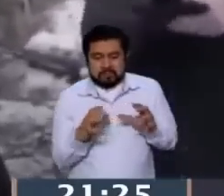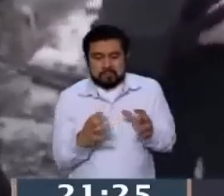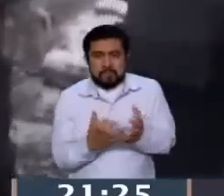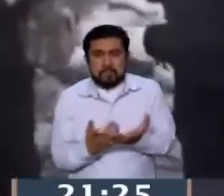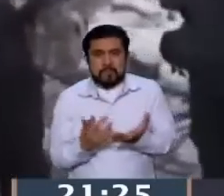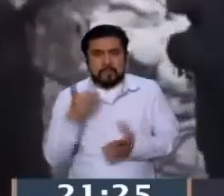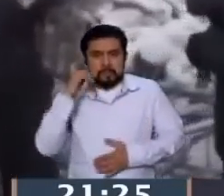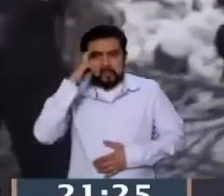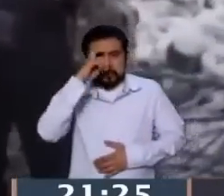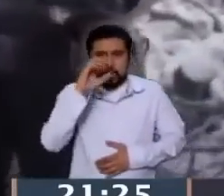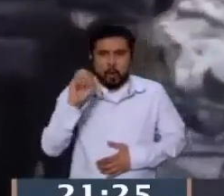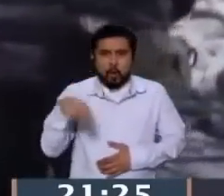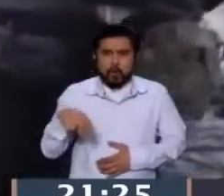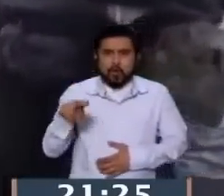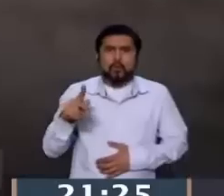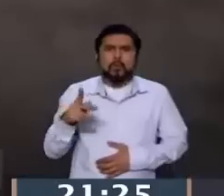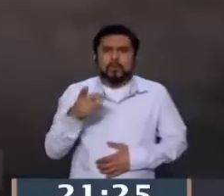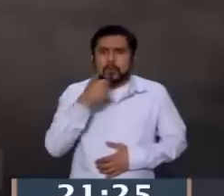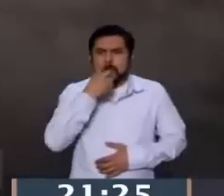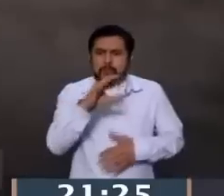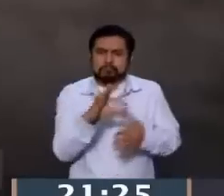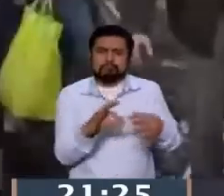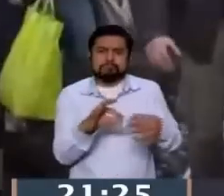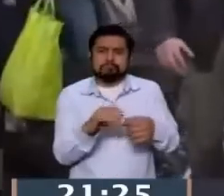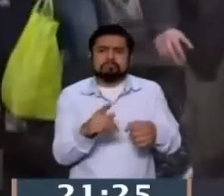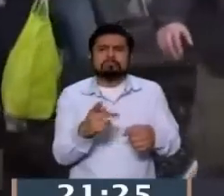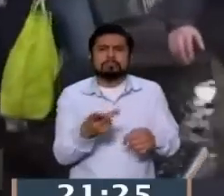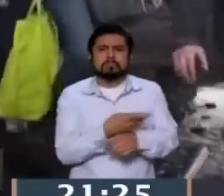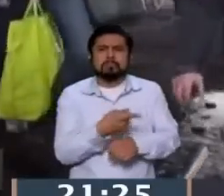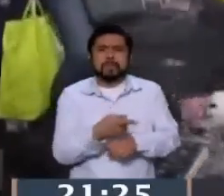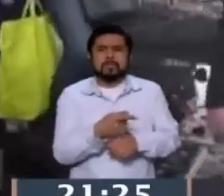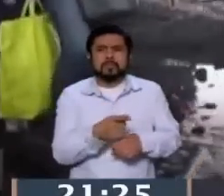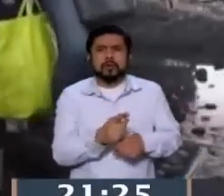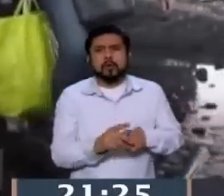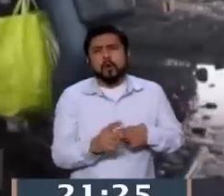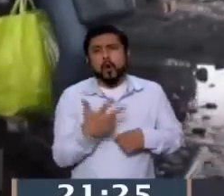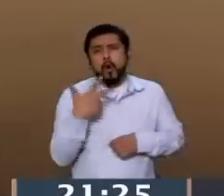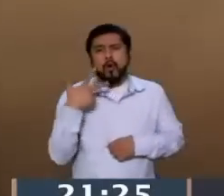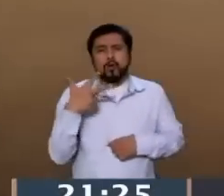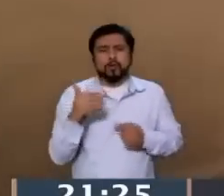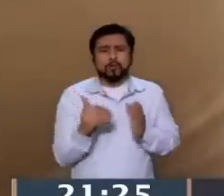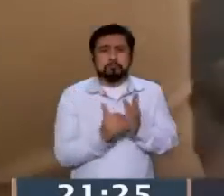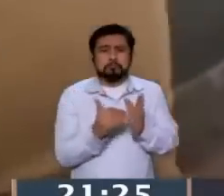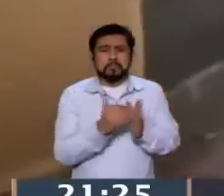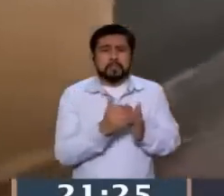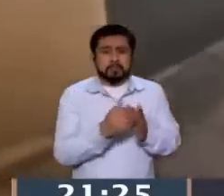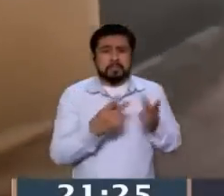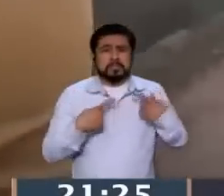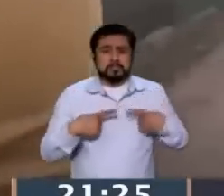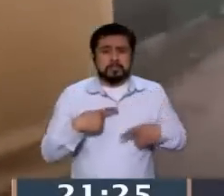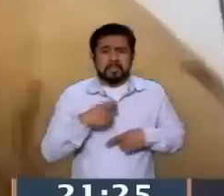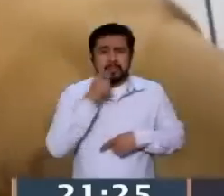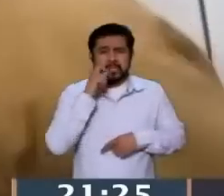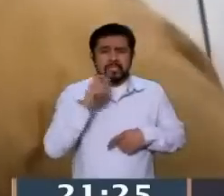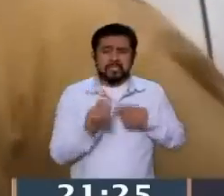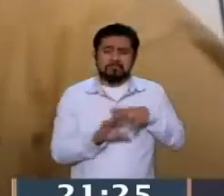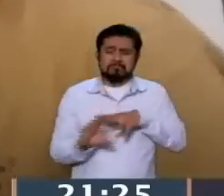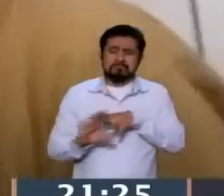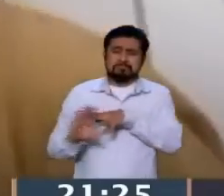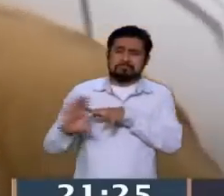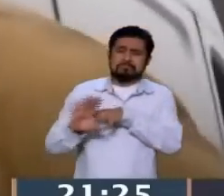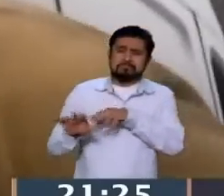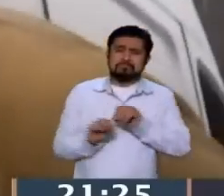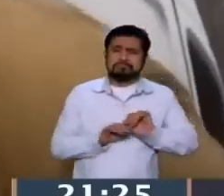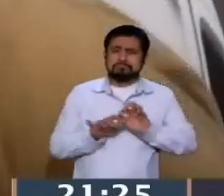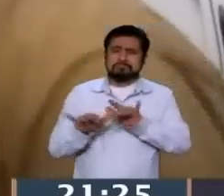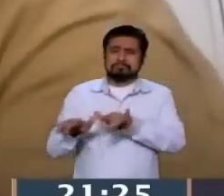Unidas el conflicto ha ocasionado el desplazamiento en Europa de ocho millones de ucranianos y ha dejado por lo menos